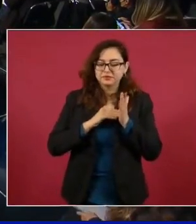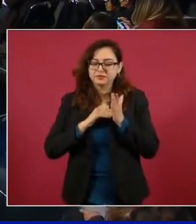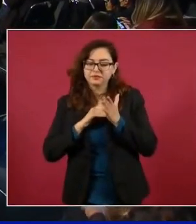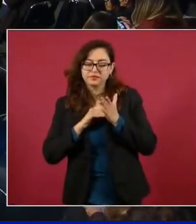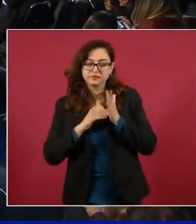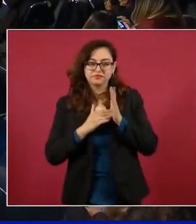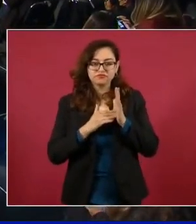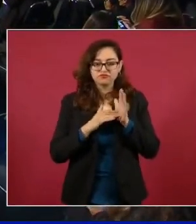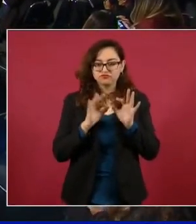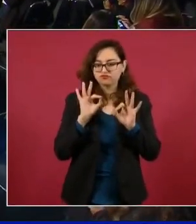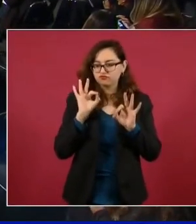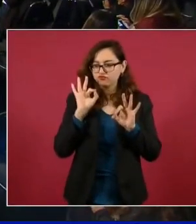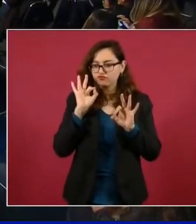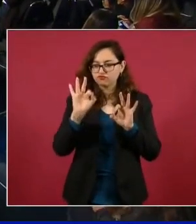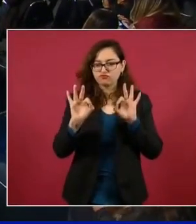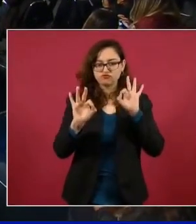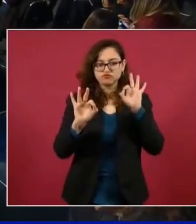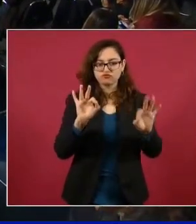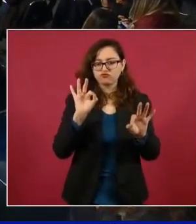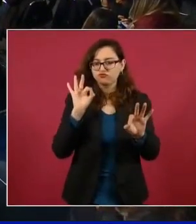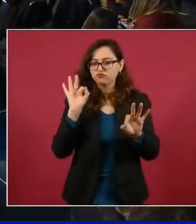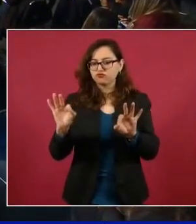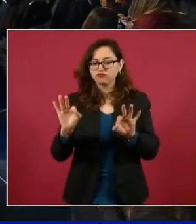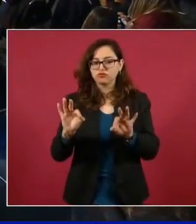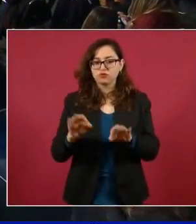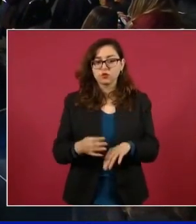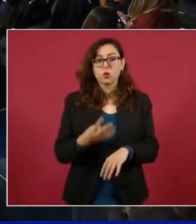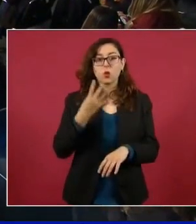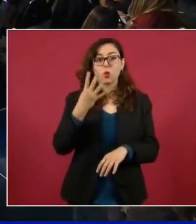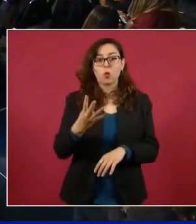nombrar a 4 presidentes,